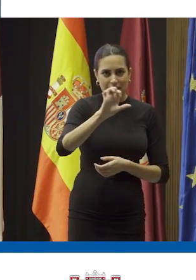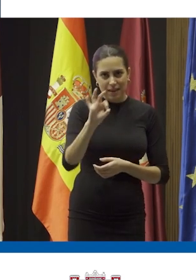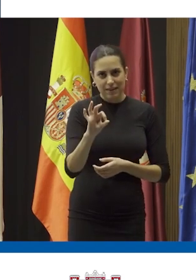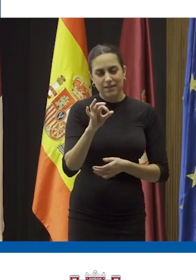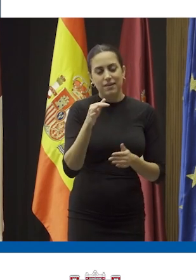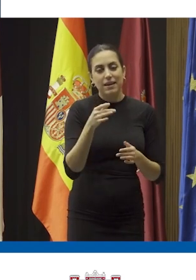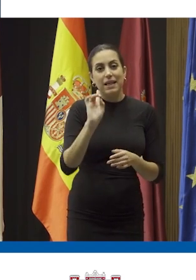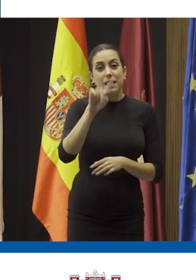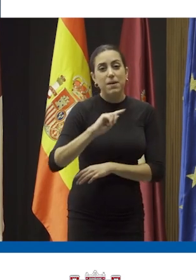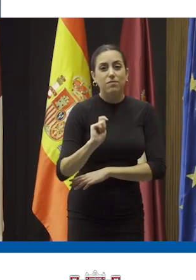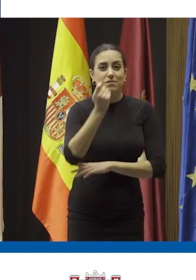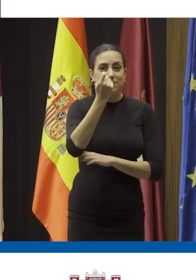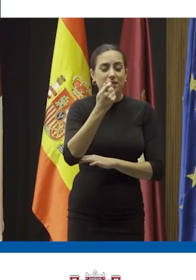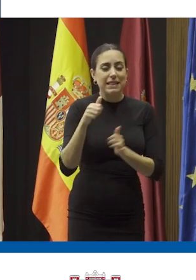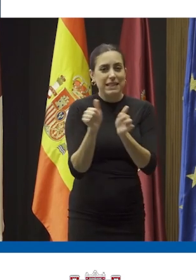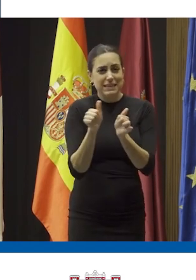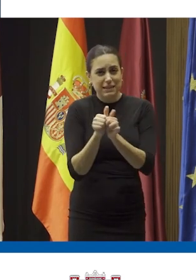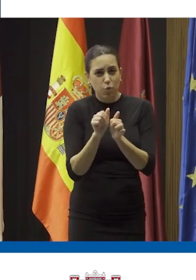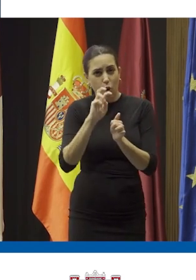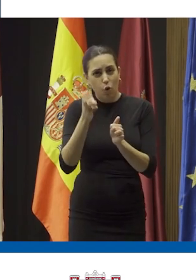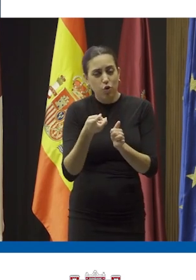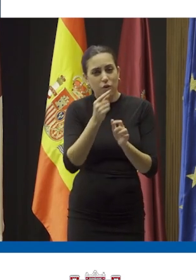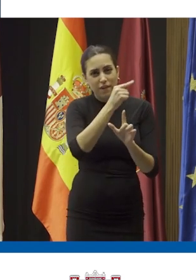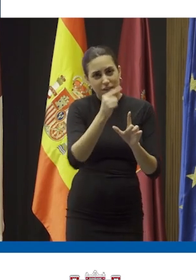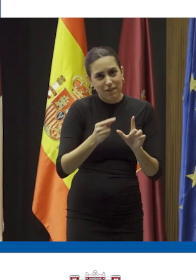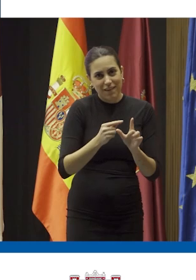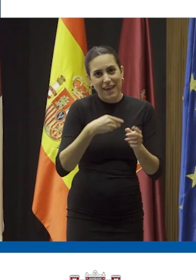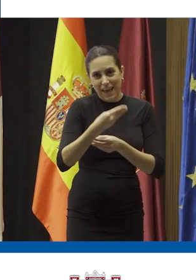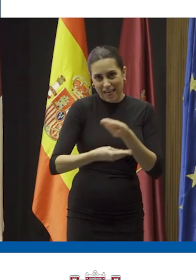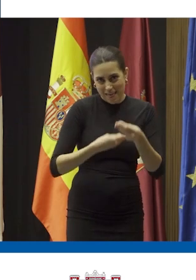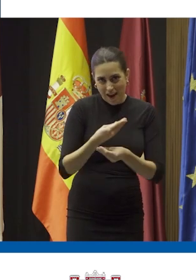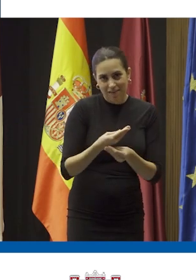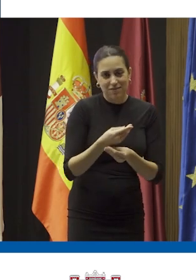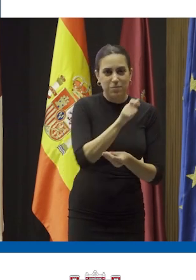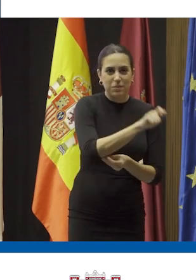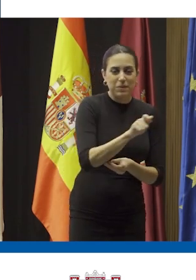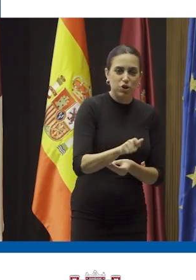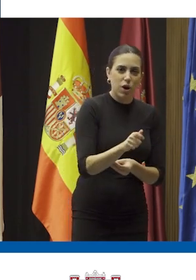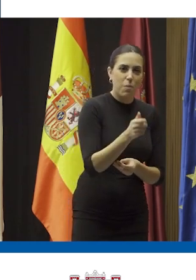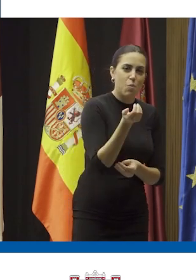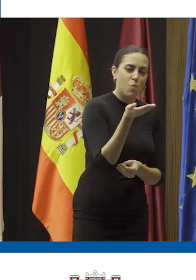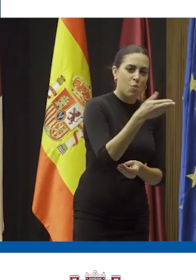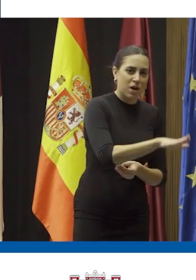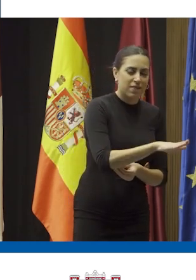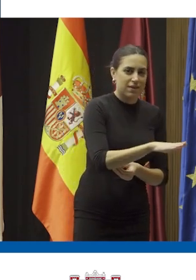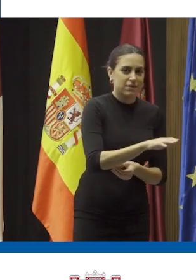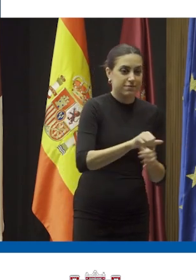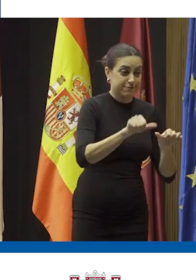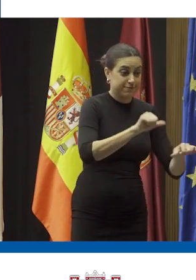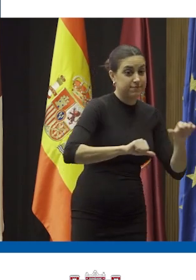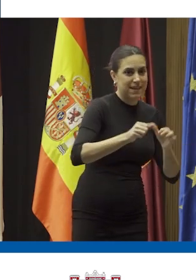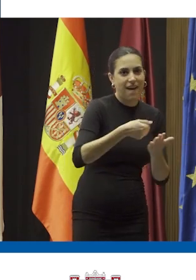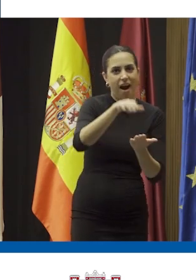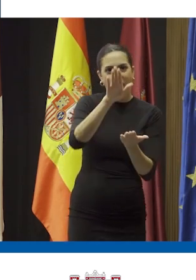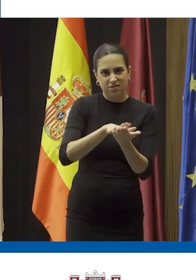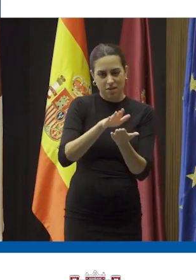Calcar, le hiciera las láminas anatómicas. A pie de cadáver levantaba las actas anatómicas de esta forma. Y le digo,